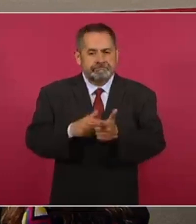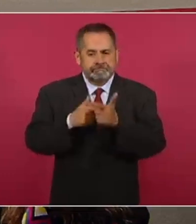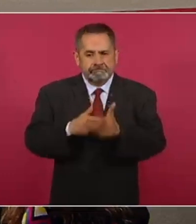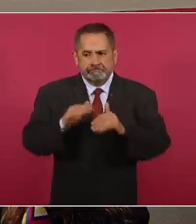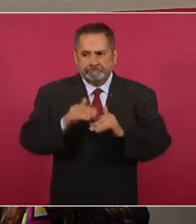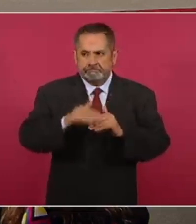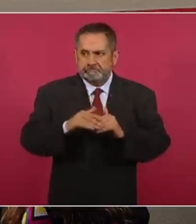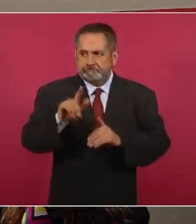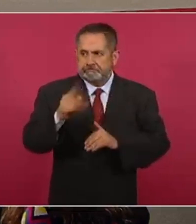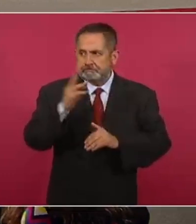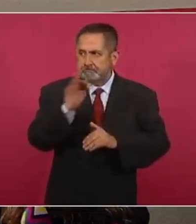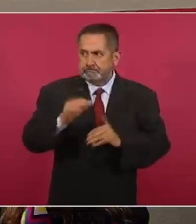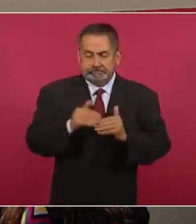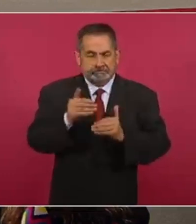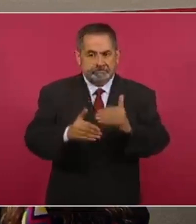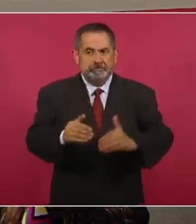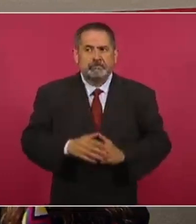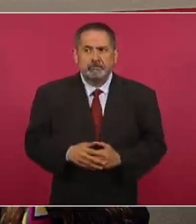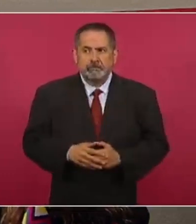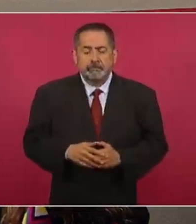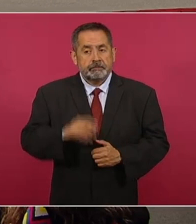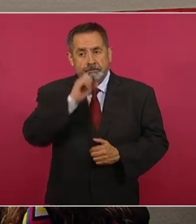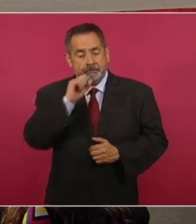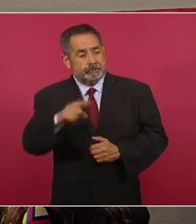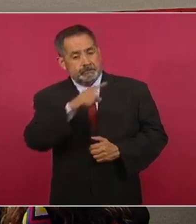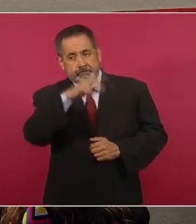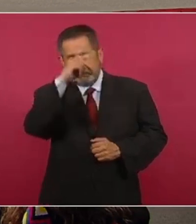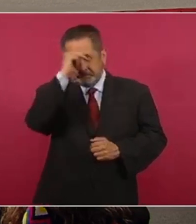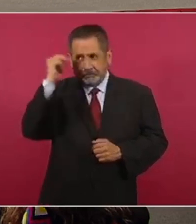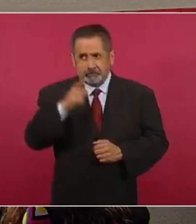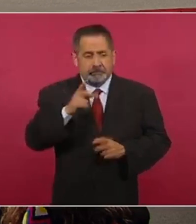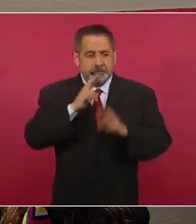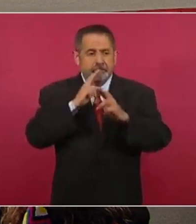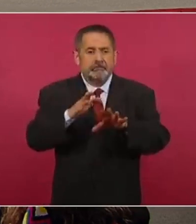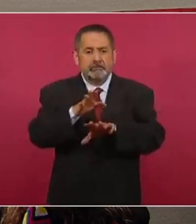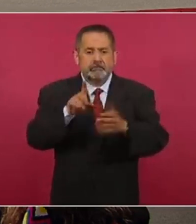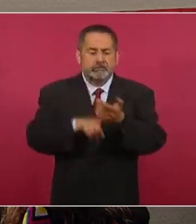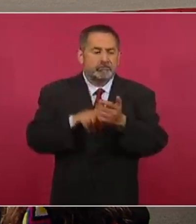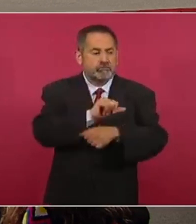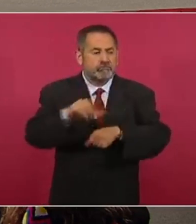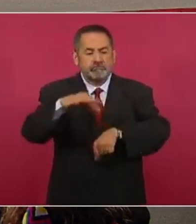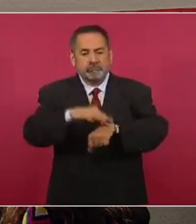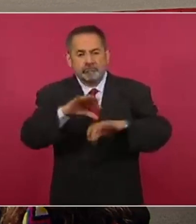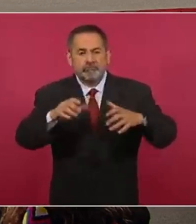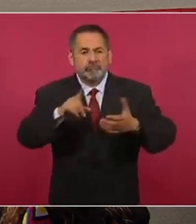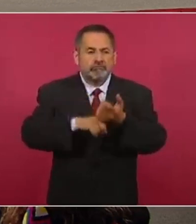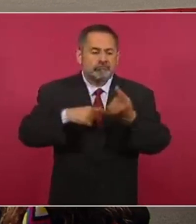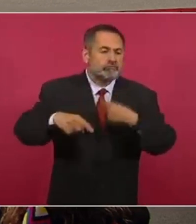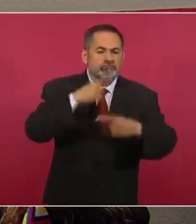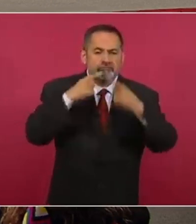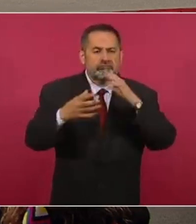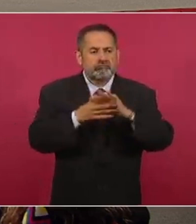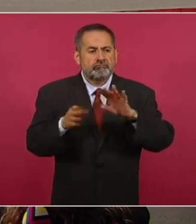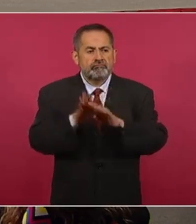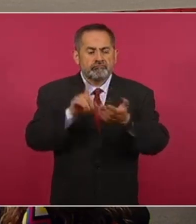y también en nayarit en la siguiente es el reporte sobre el tema de los medicamentos lo hemos comentado aquí ahora que